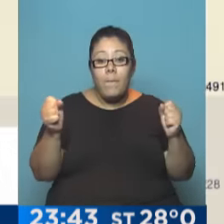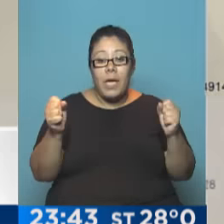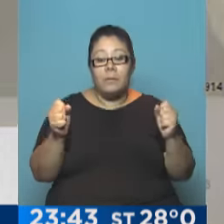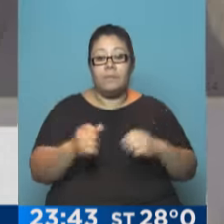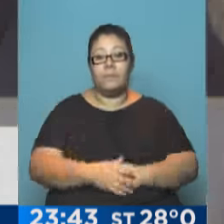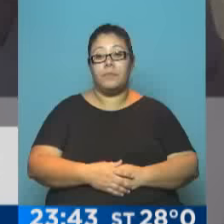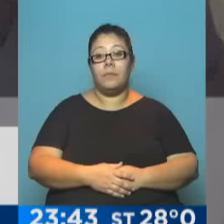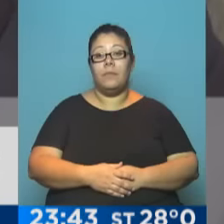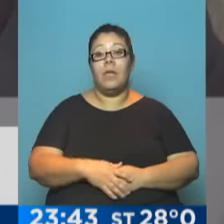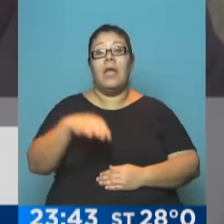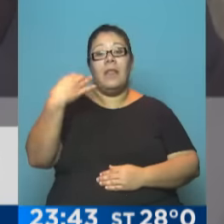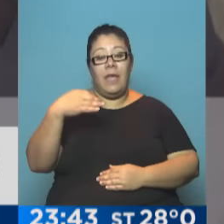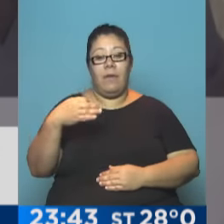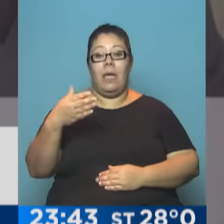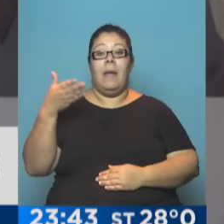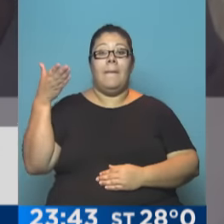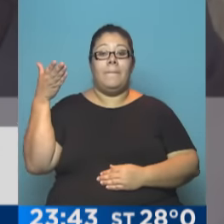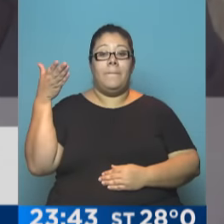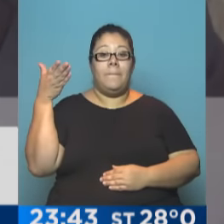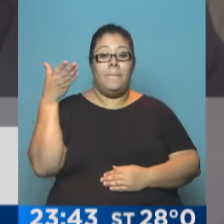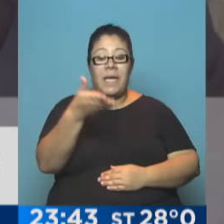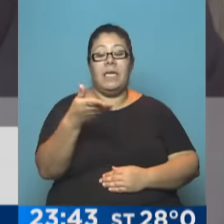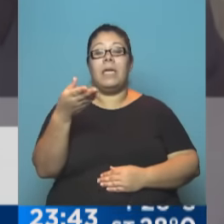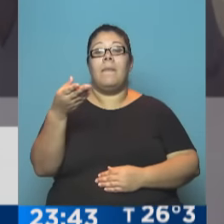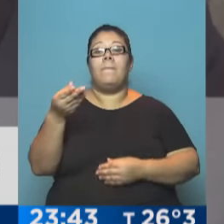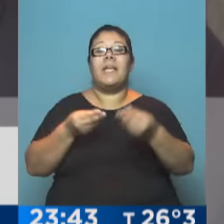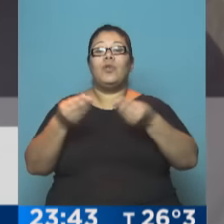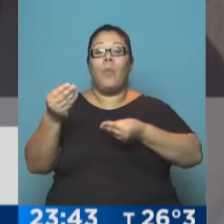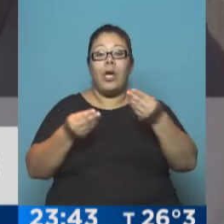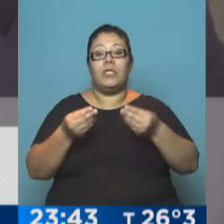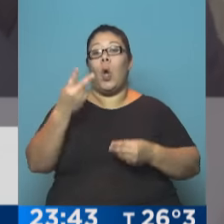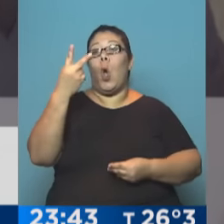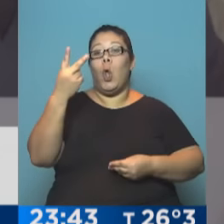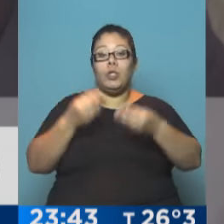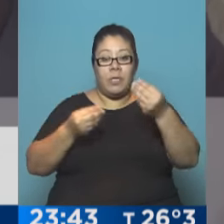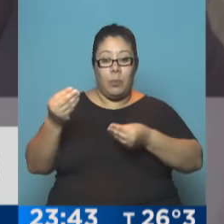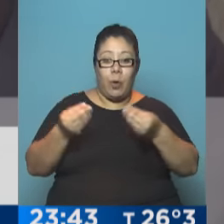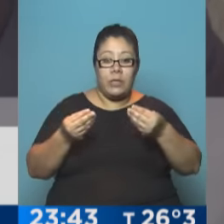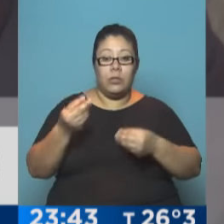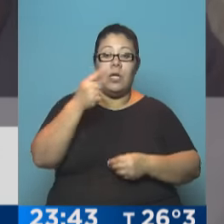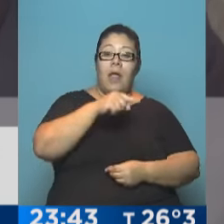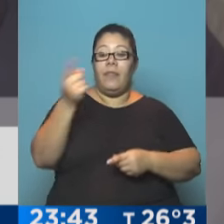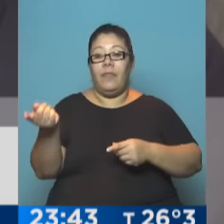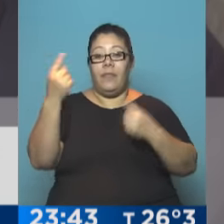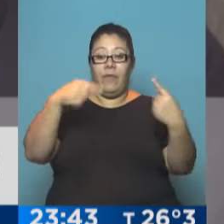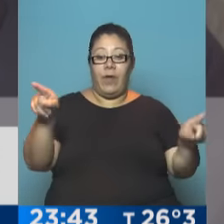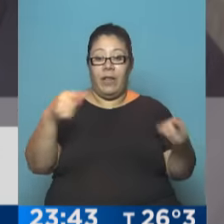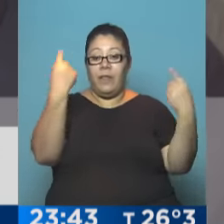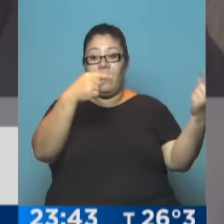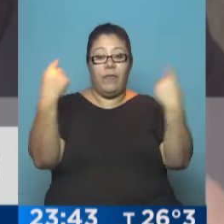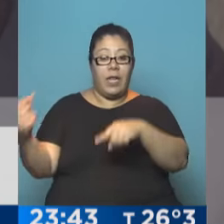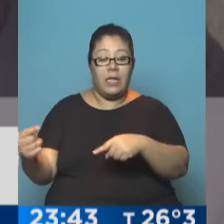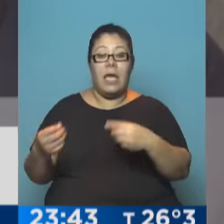lo que hay que hacer es pedir un presupuesto o dos presupuestos de cuánto cuesta el